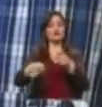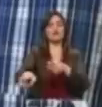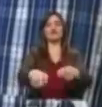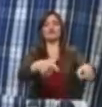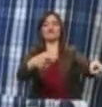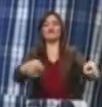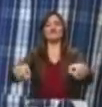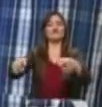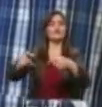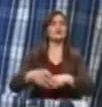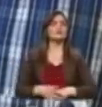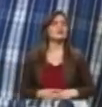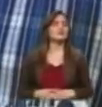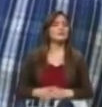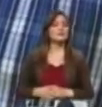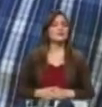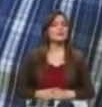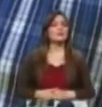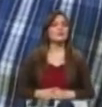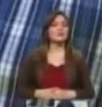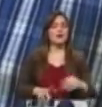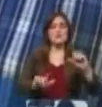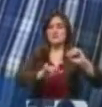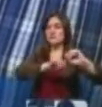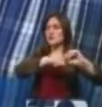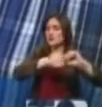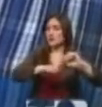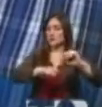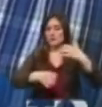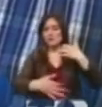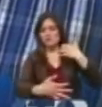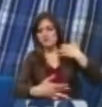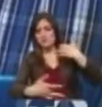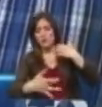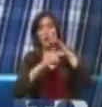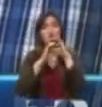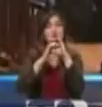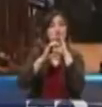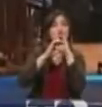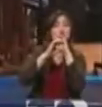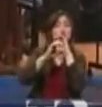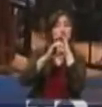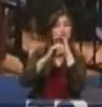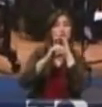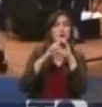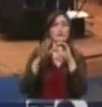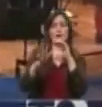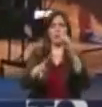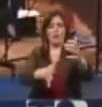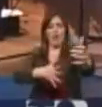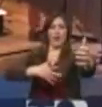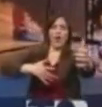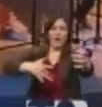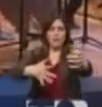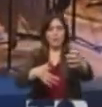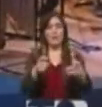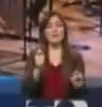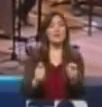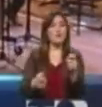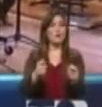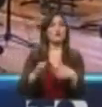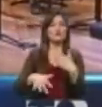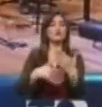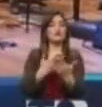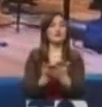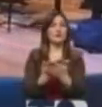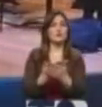un instrumental de la orquesta sinfónica, los violines, los vientos, los metales, el arpa, la percusión, las marimbas, más